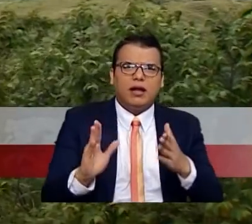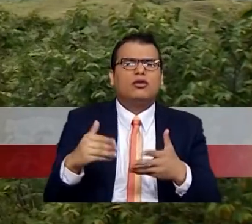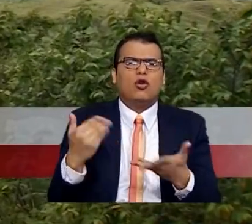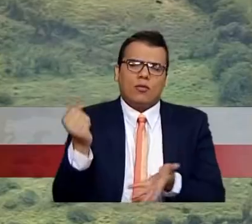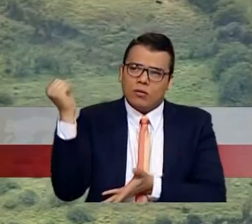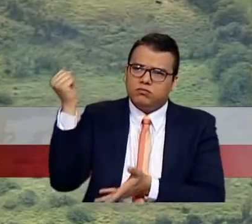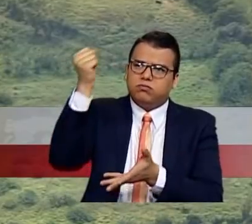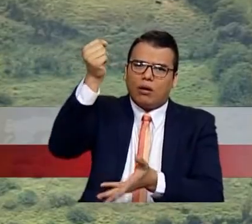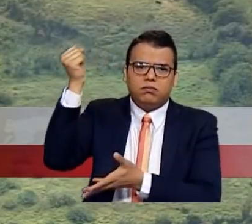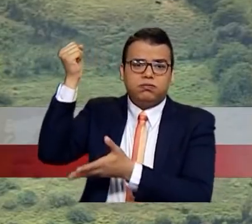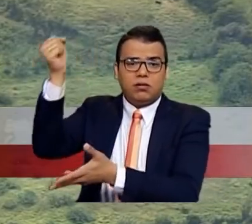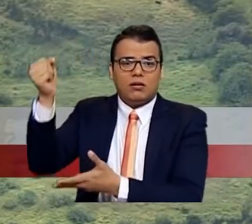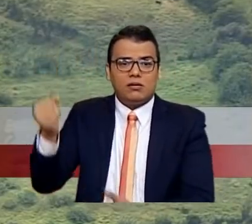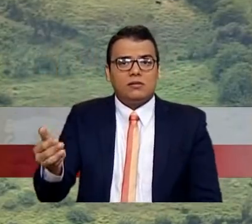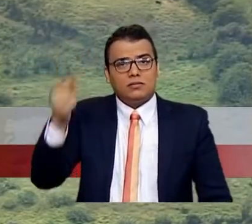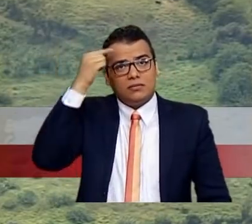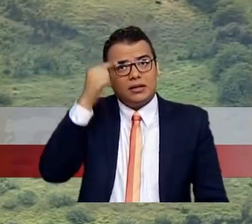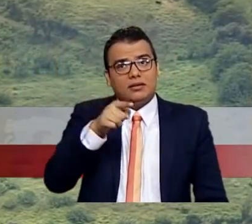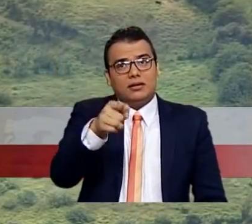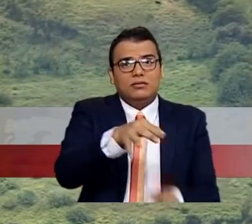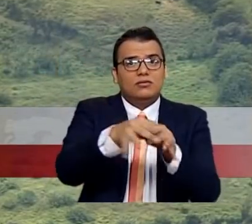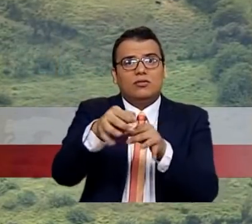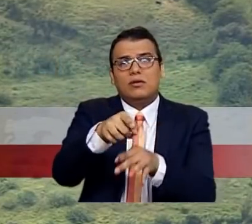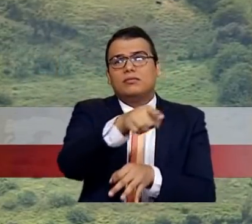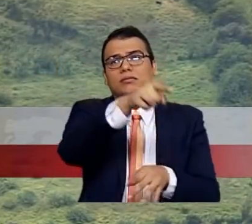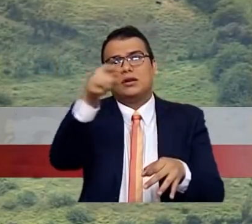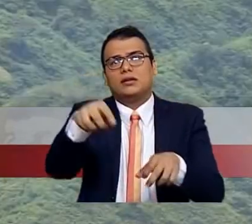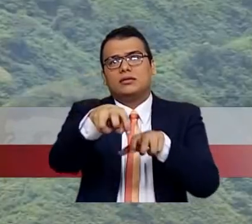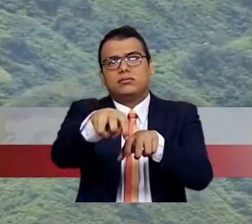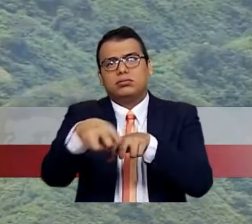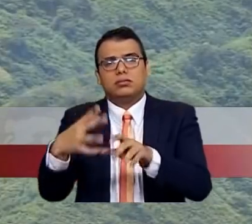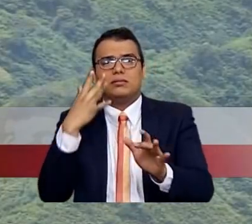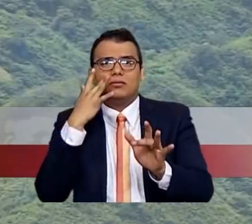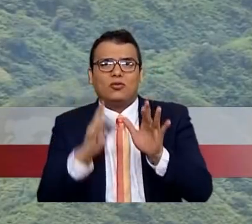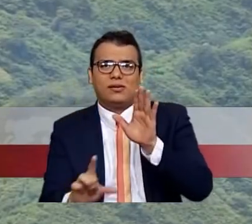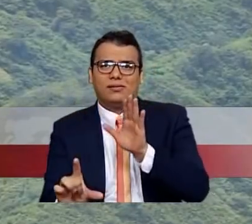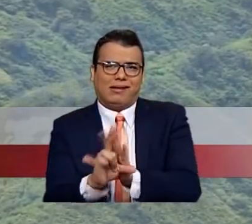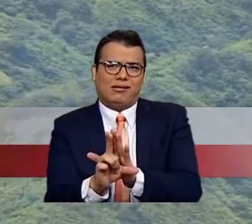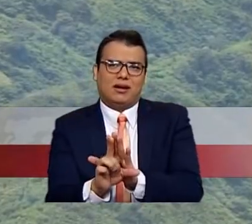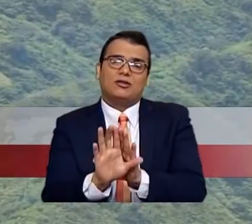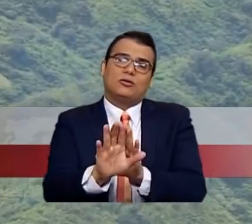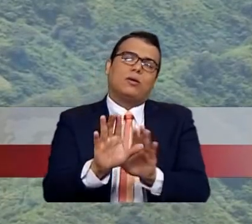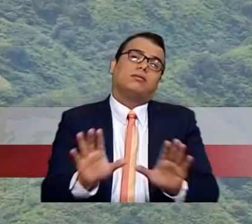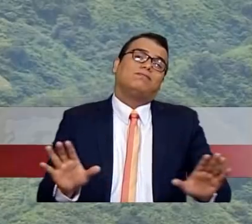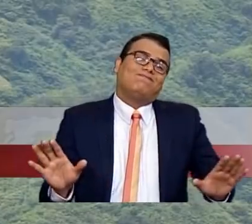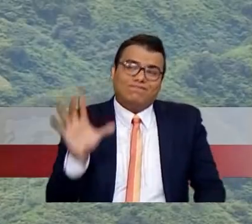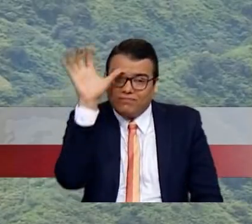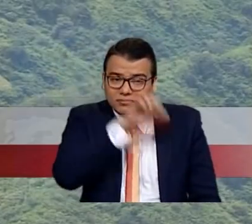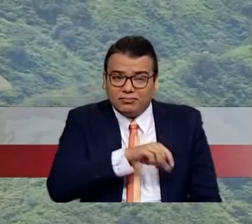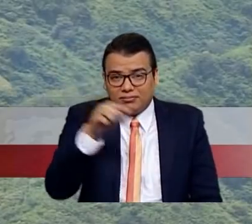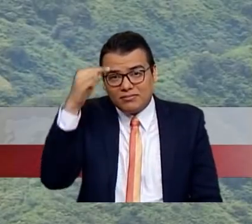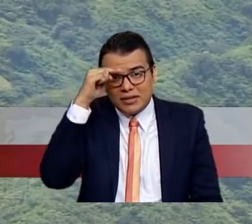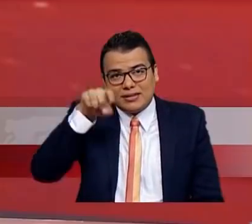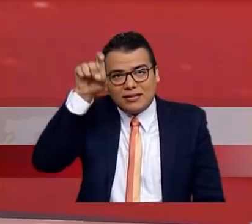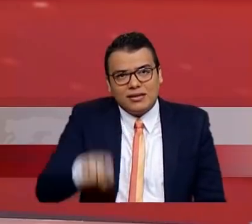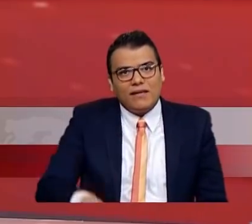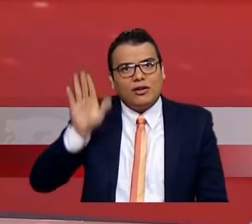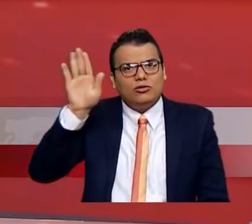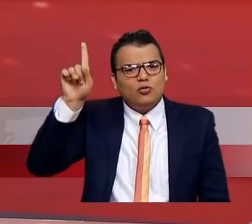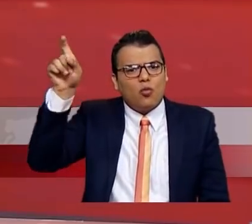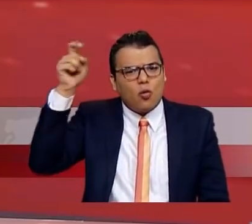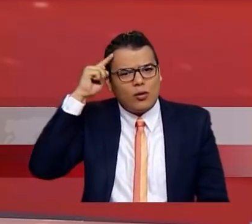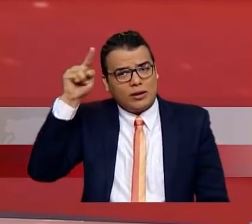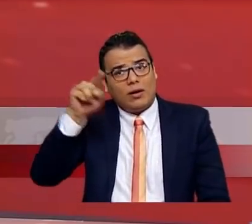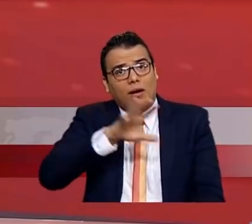estos municipios que no pueden salir de este problema de los cultivos ilícitos entonces ahí es donde queden donde requerimos la presencia directamente y